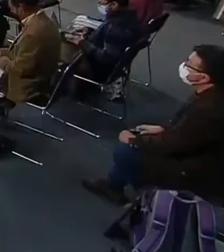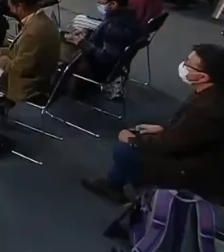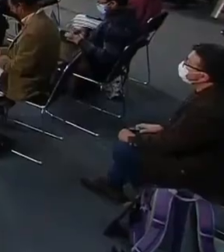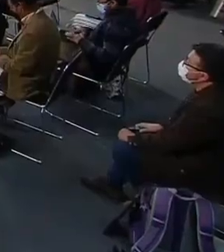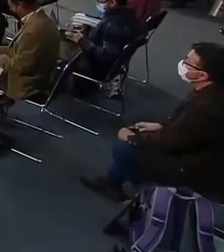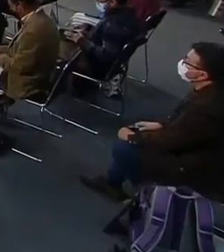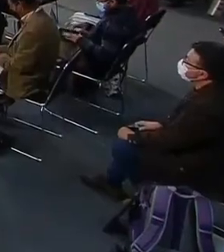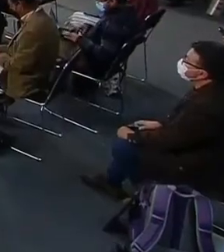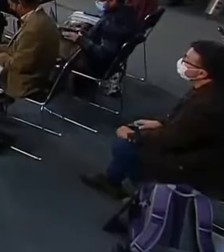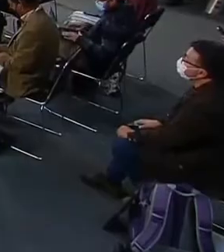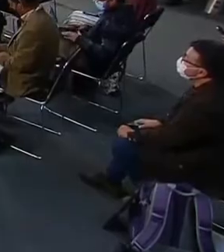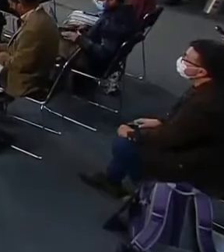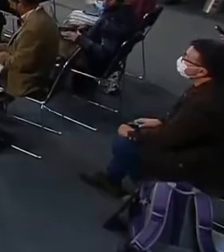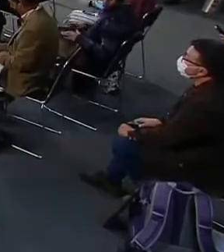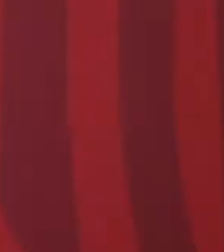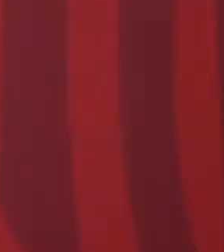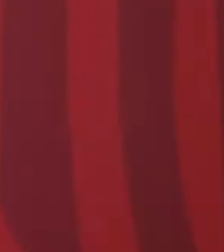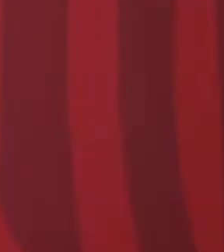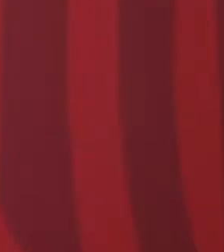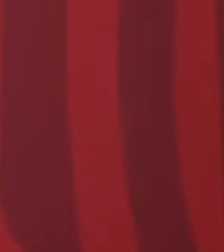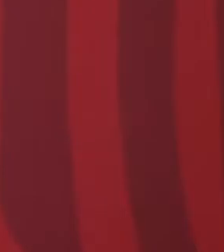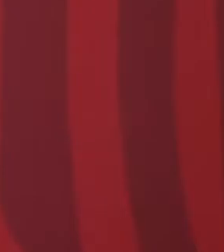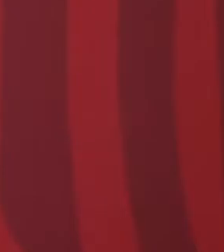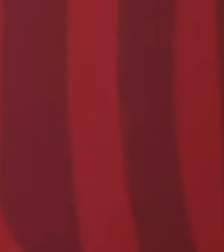Entonces eso llevaba a cosas